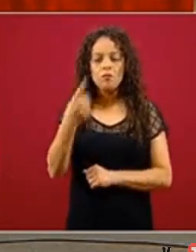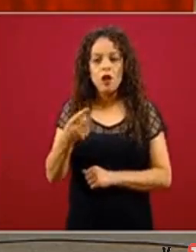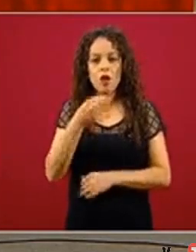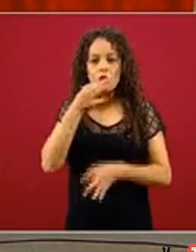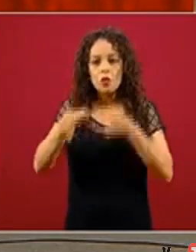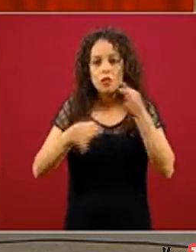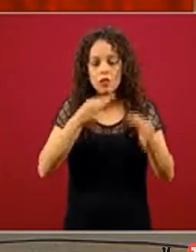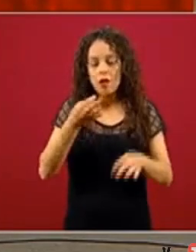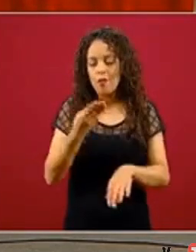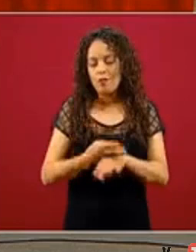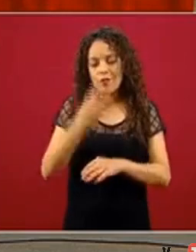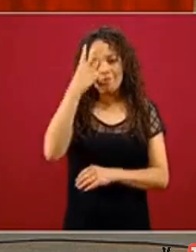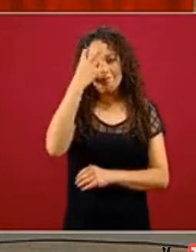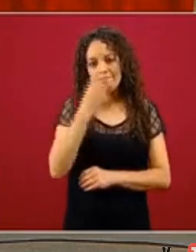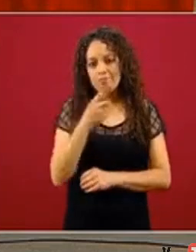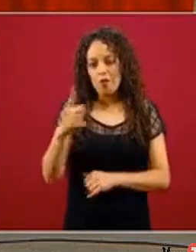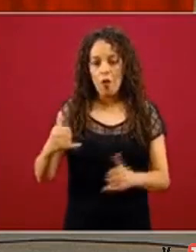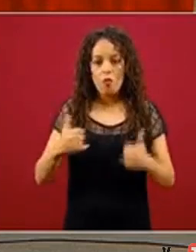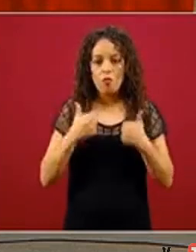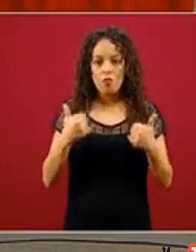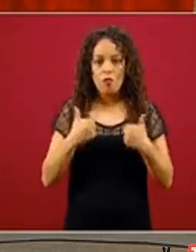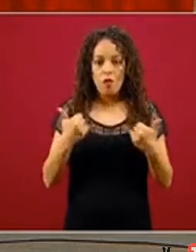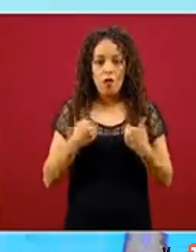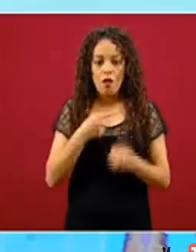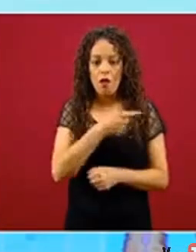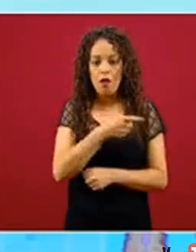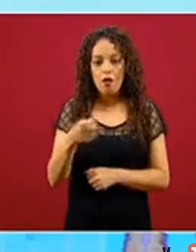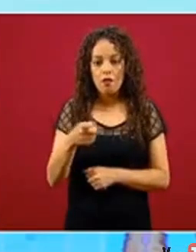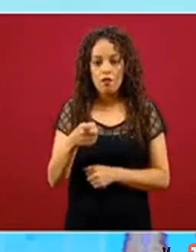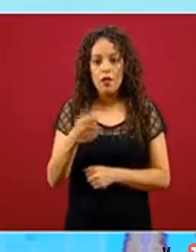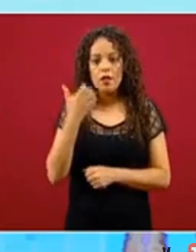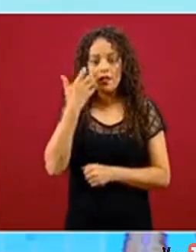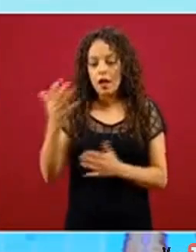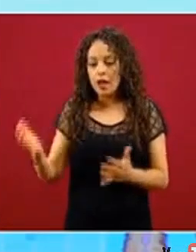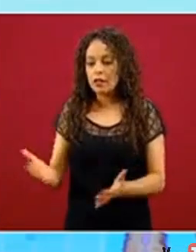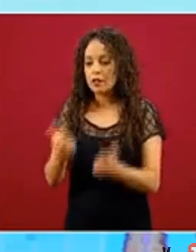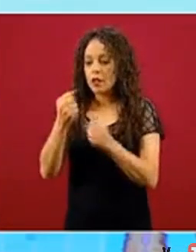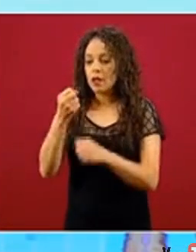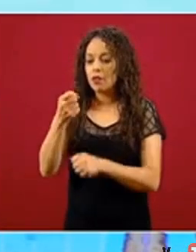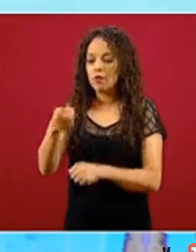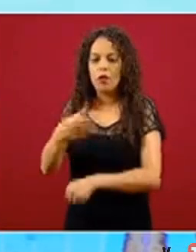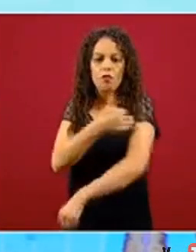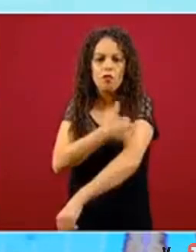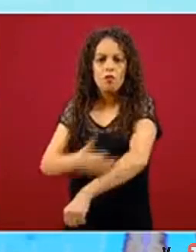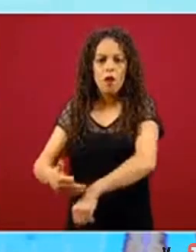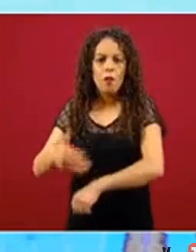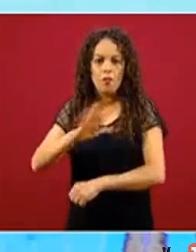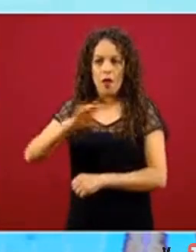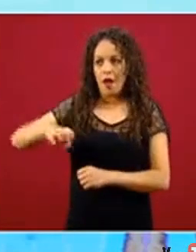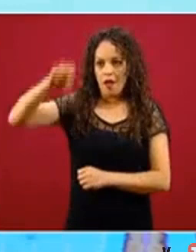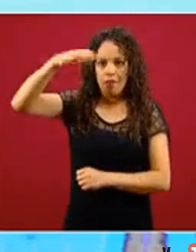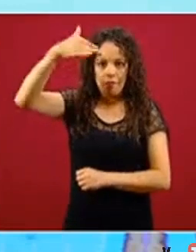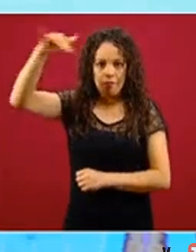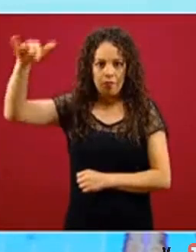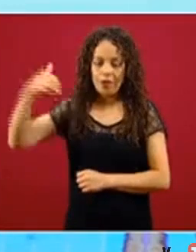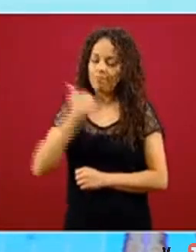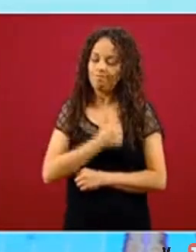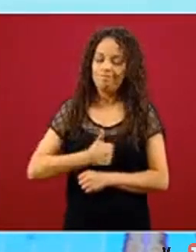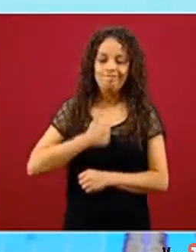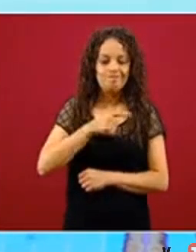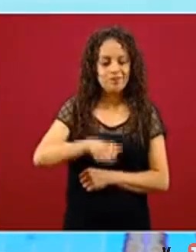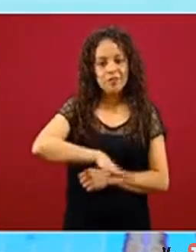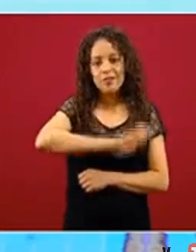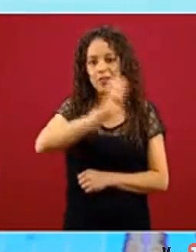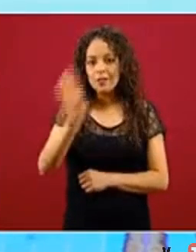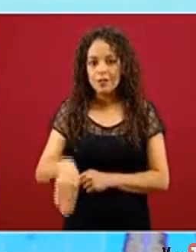joven que asistía a su familiar, una mujer adulta mayor que desafortunadamente perdió la vida y que se